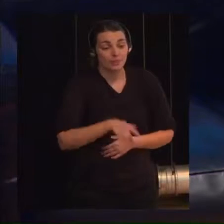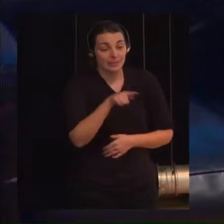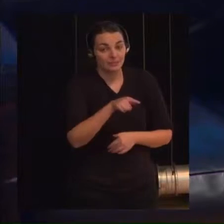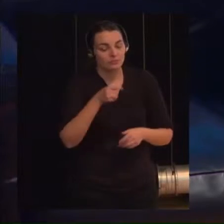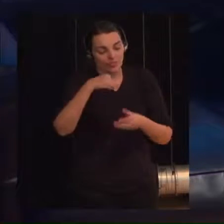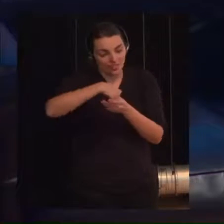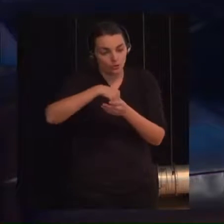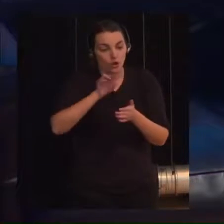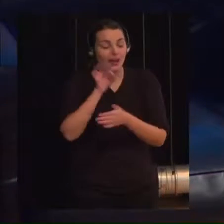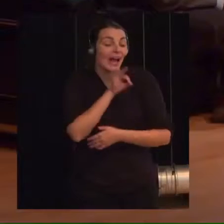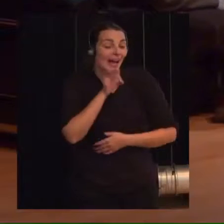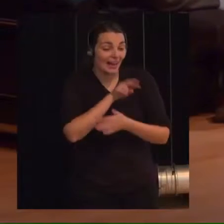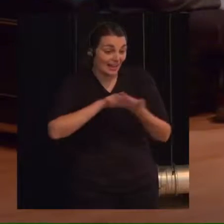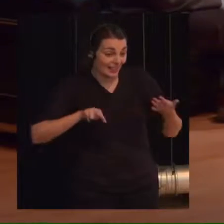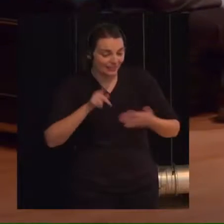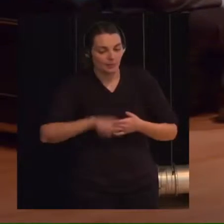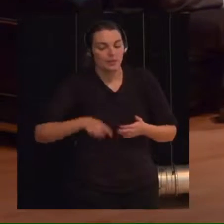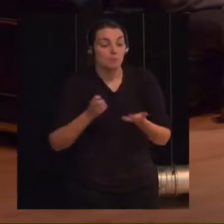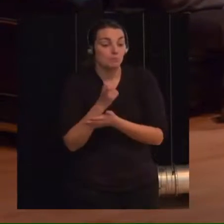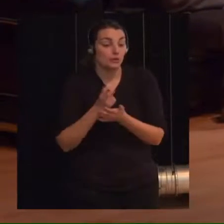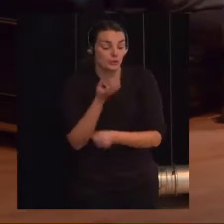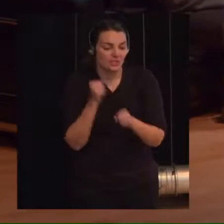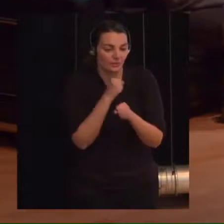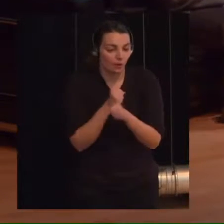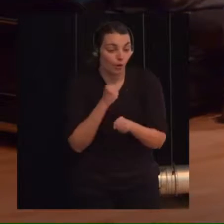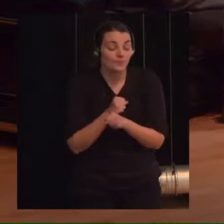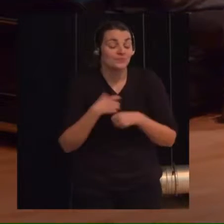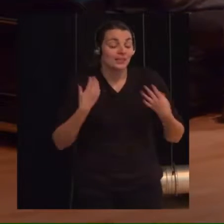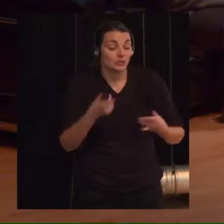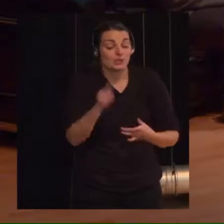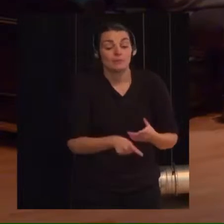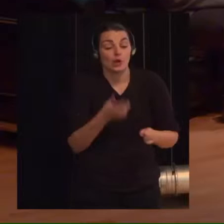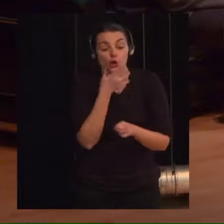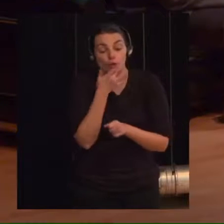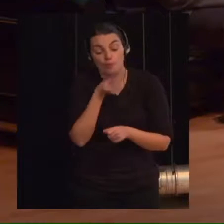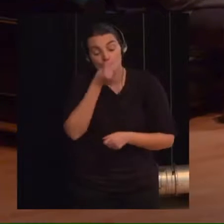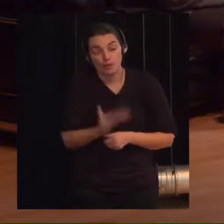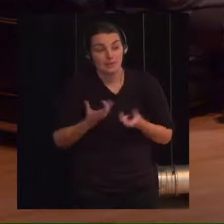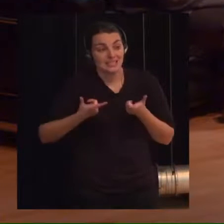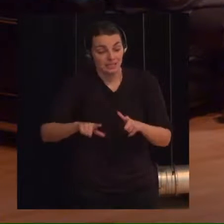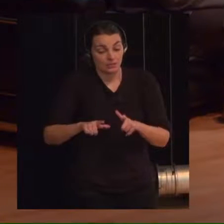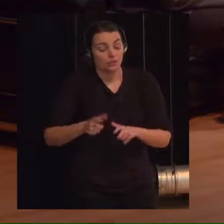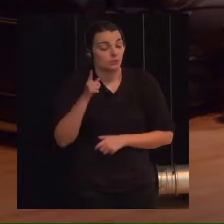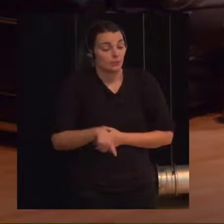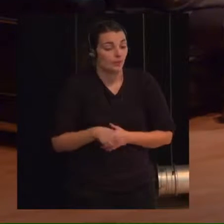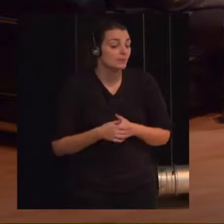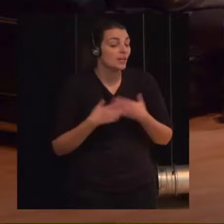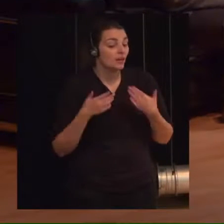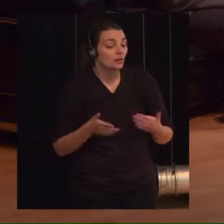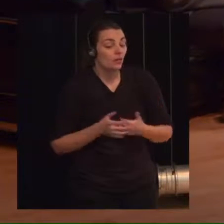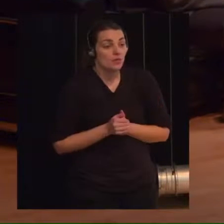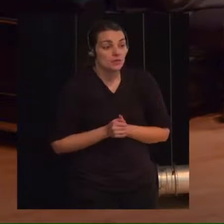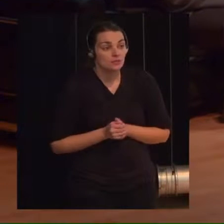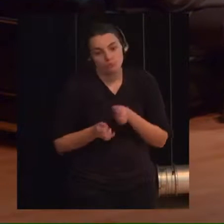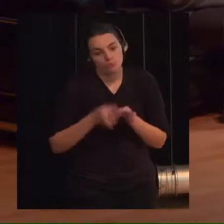en Galicia, y conoce muy bien este sector. Sabe muy bien